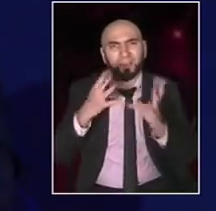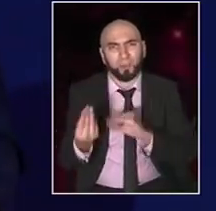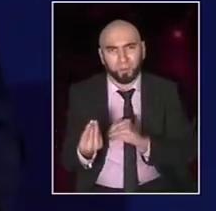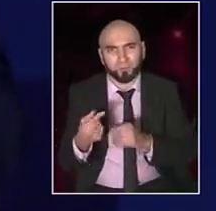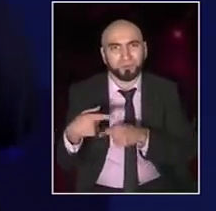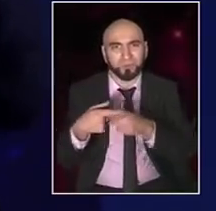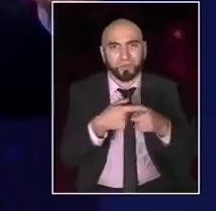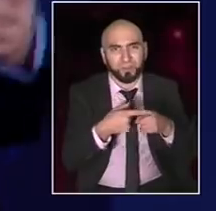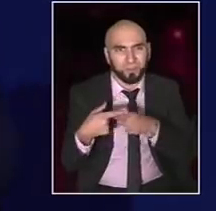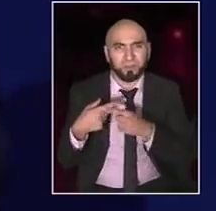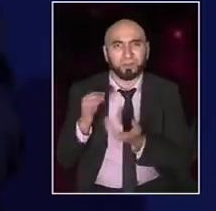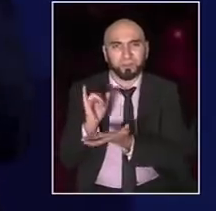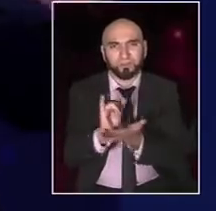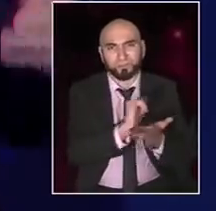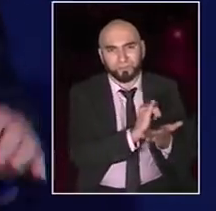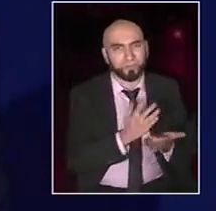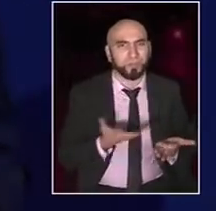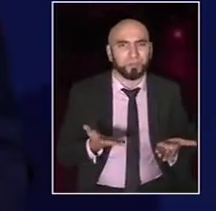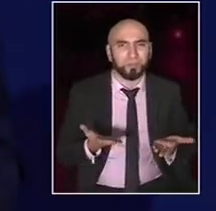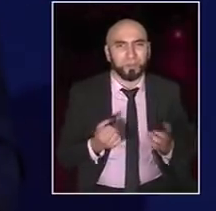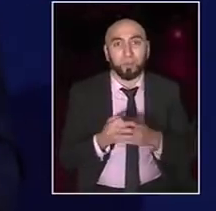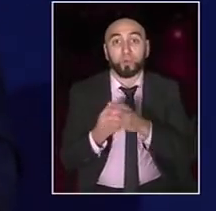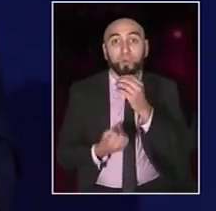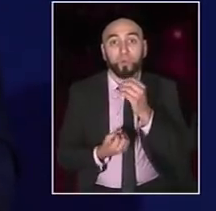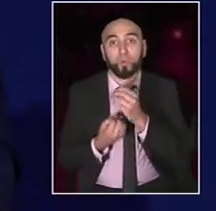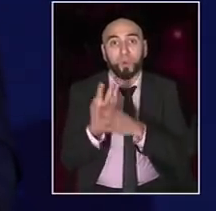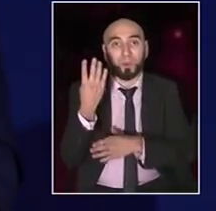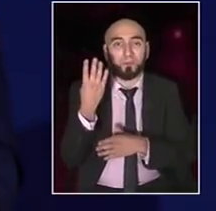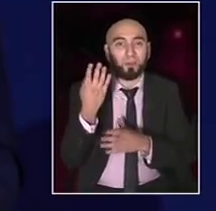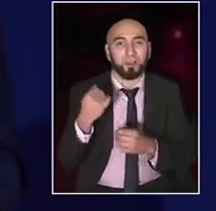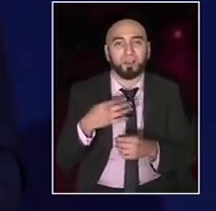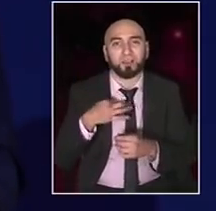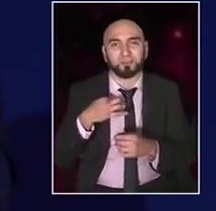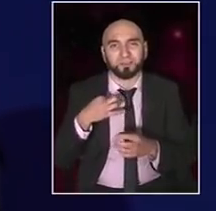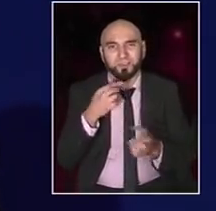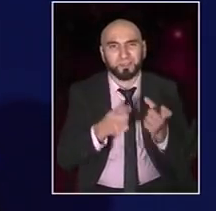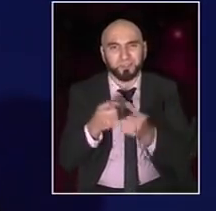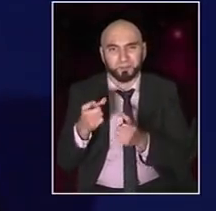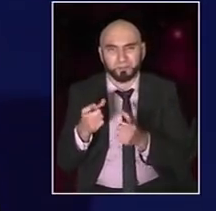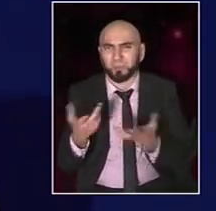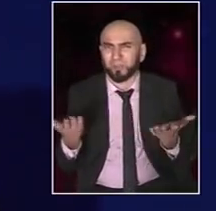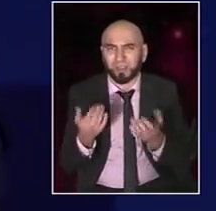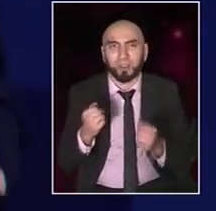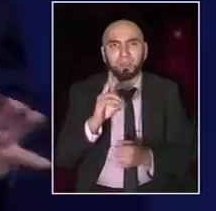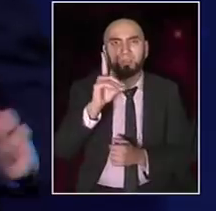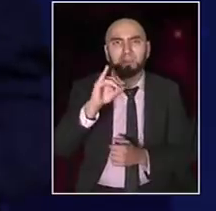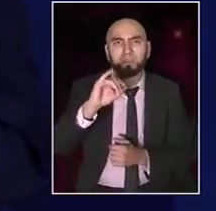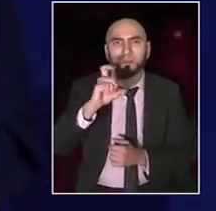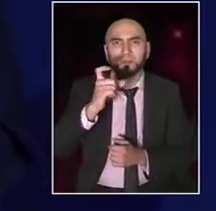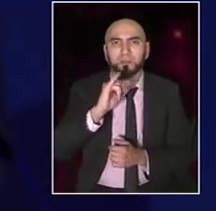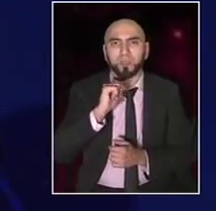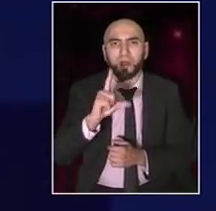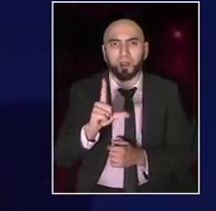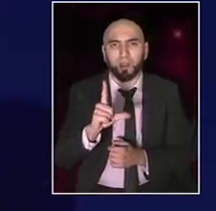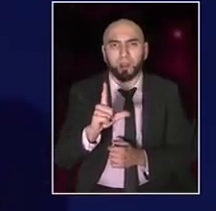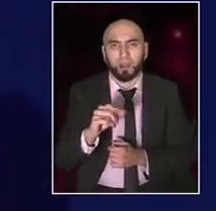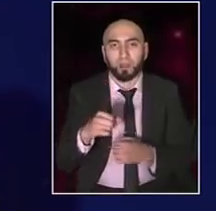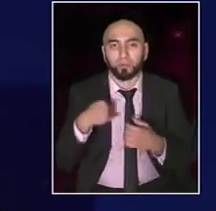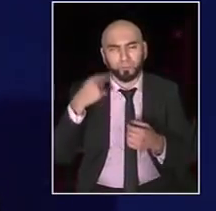instituciones a esta nueva era, a esta nueva civilización que es la civilización digital. Y yo creo que hay un cambio que es muy